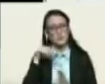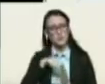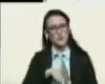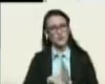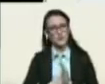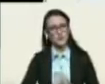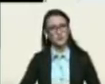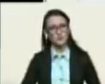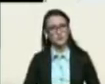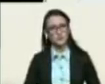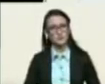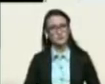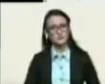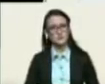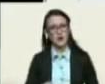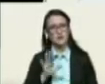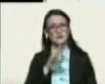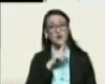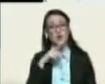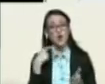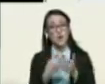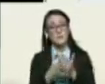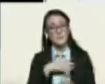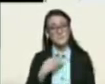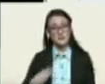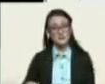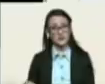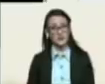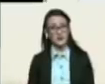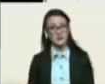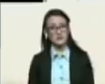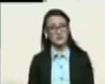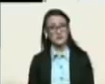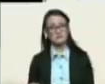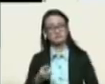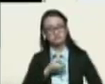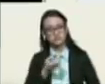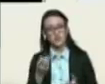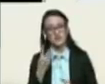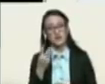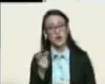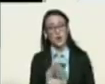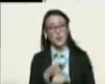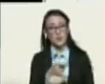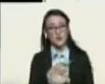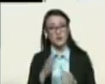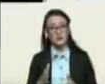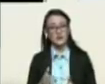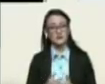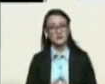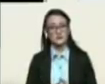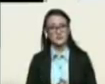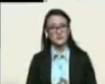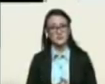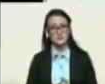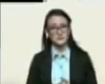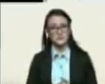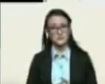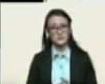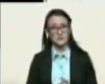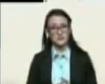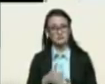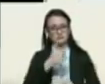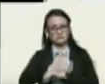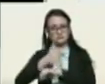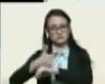respeto. Ese es el mensaje que en nombre del presidente de la República dimos a estos tres gobernadores de oposición que son autoridad